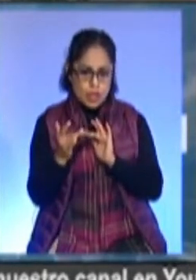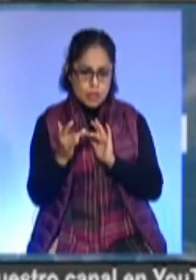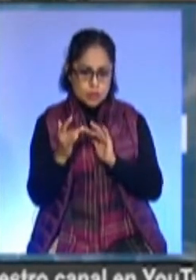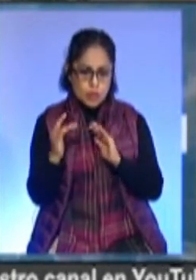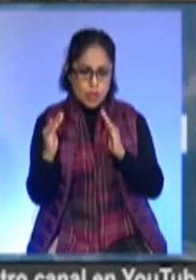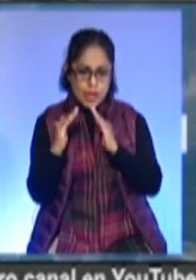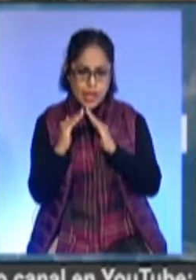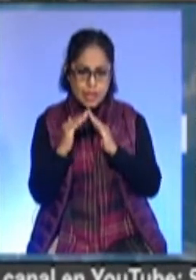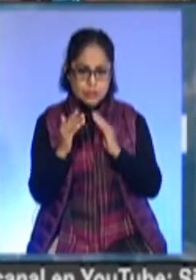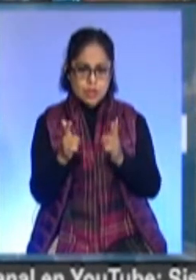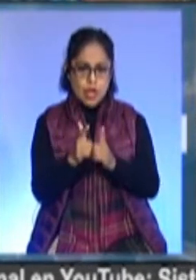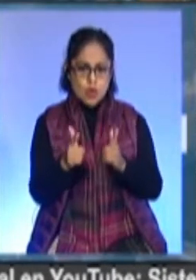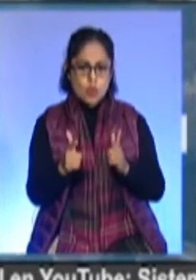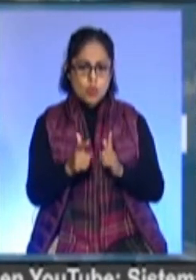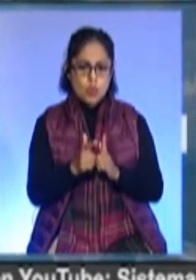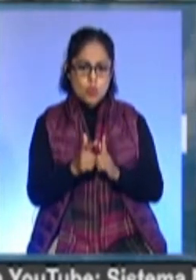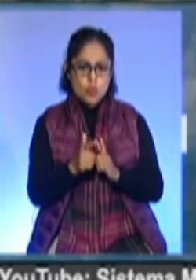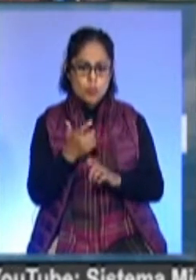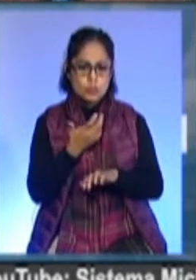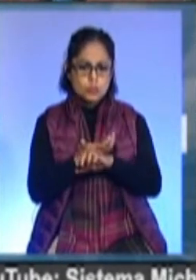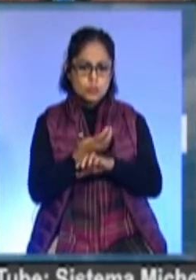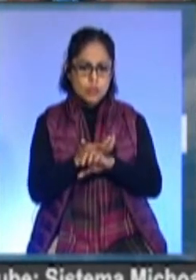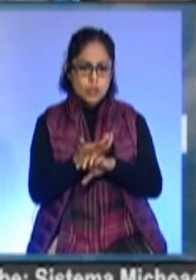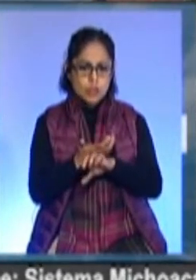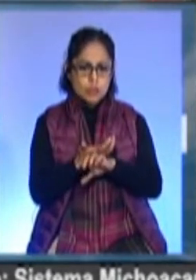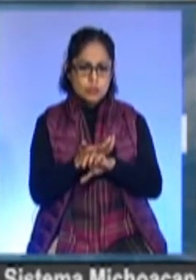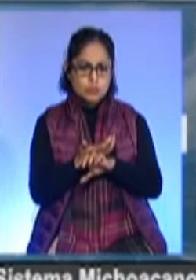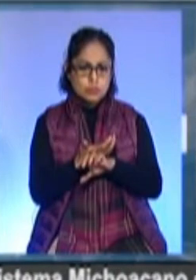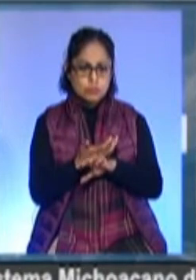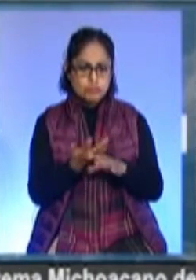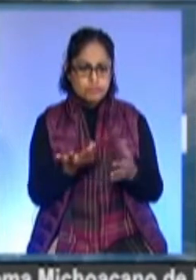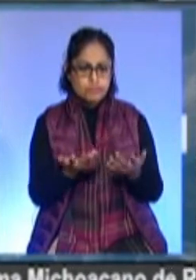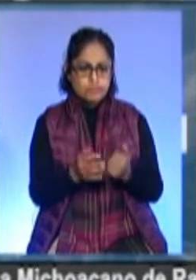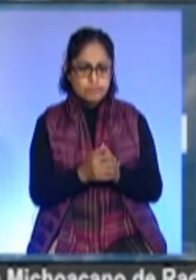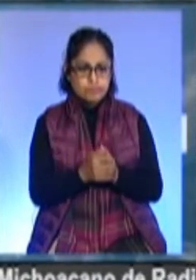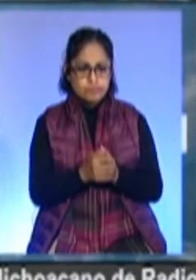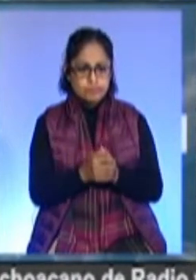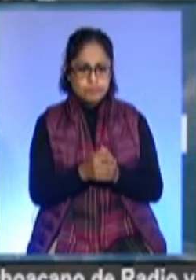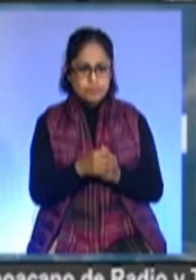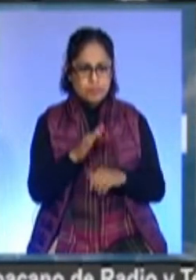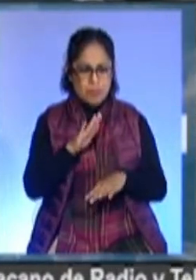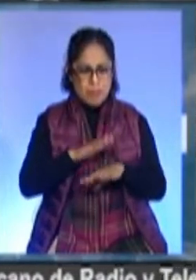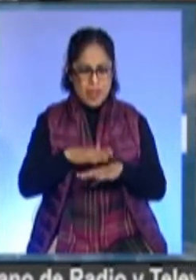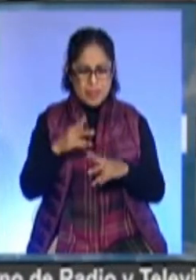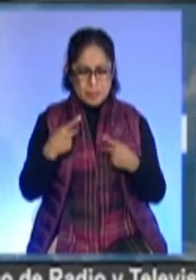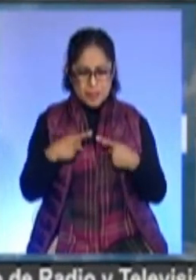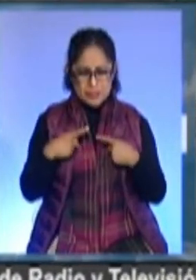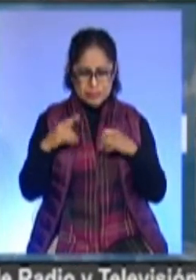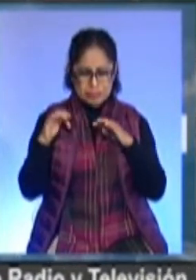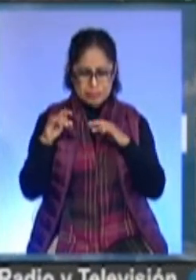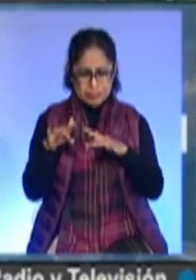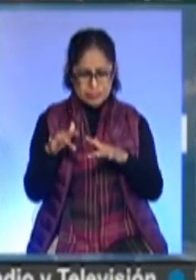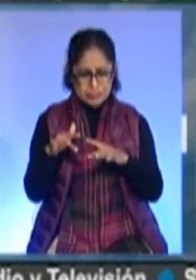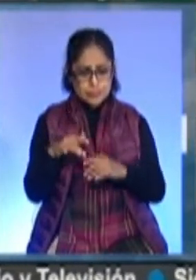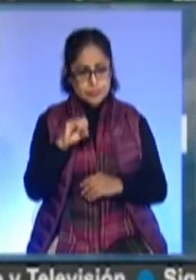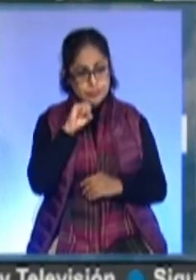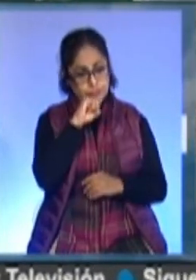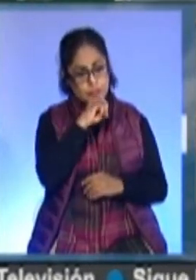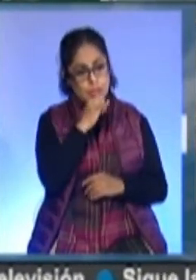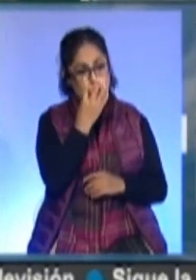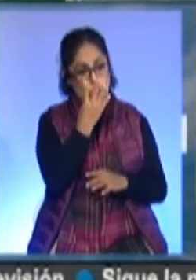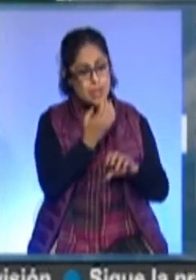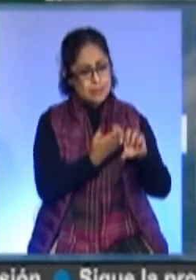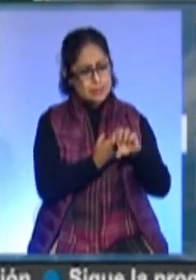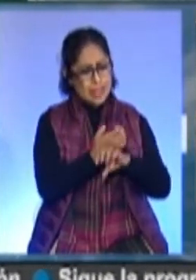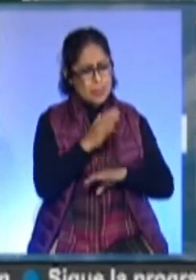casas, con grupos en Estados Unidos, donde bueno, se focaliza el mayor número de migrantes michoacanos? Son 4 estados donde hay